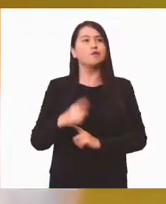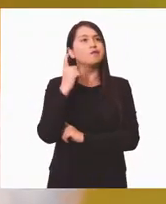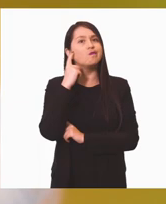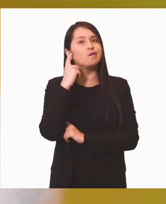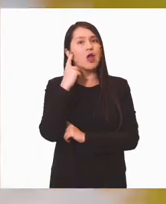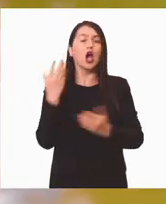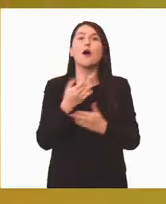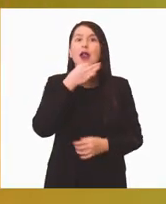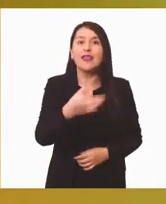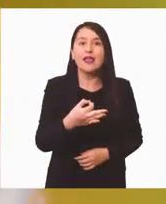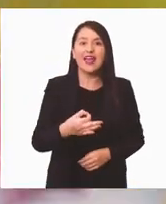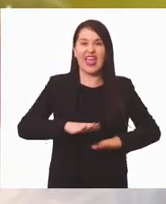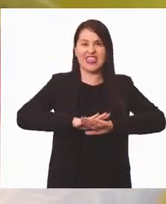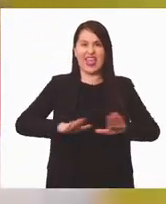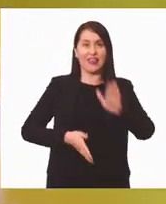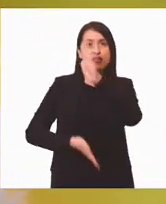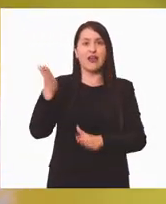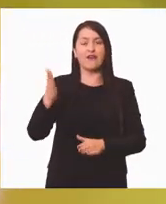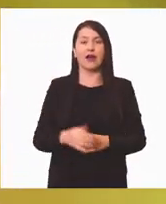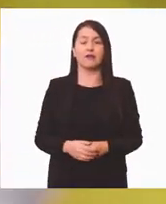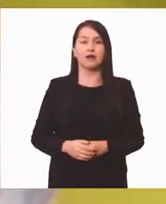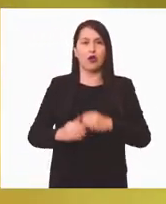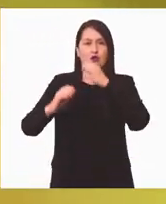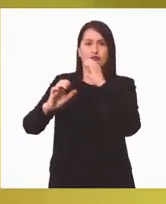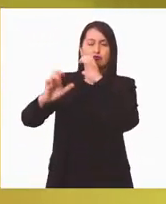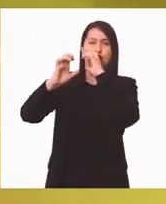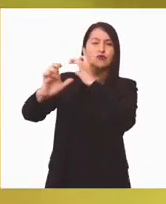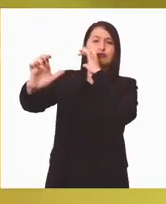Como les dije, nadie sale de aquí.